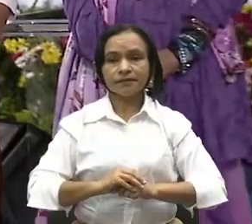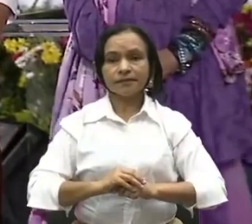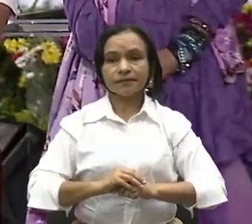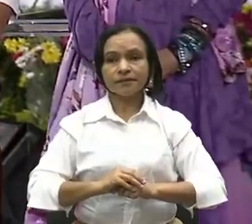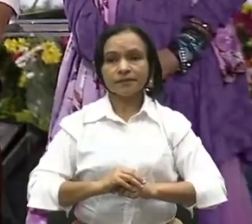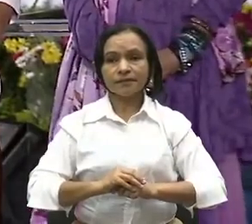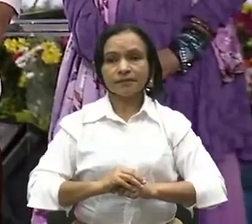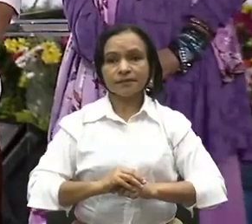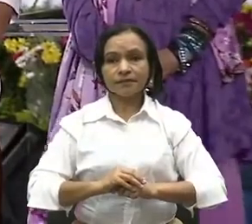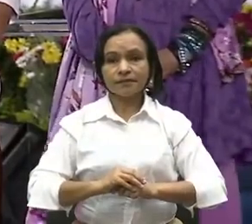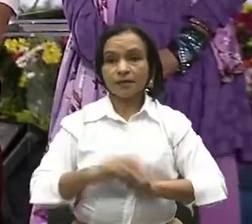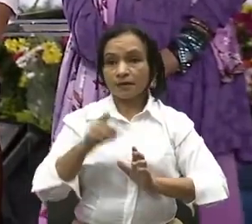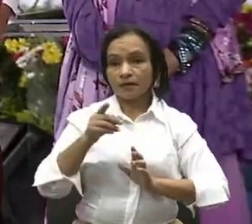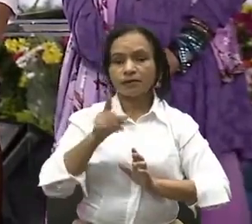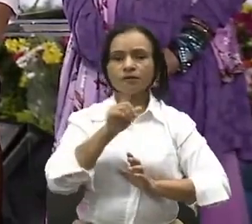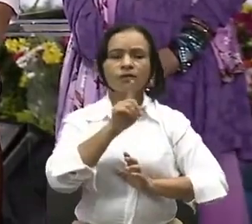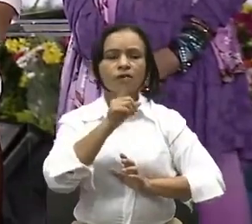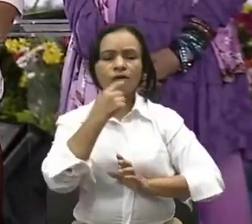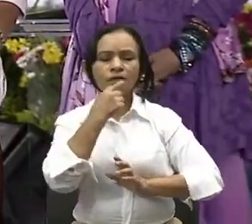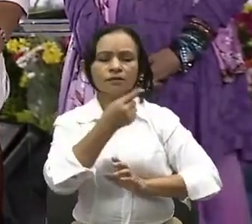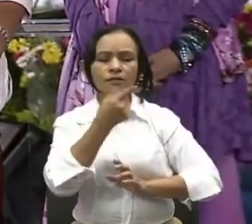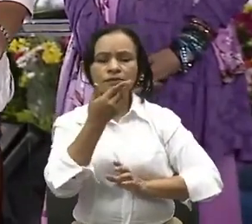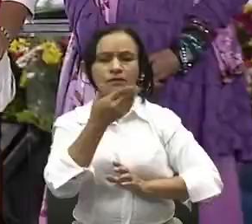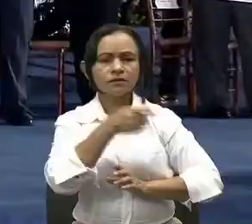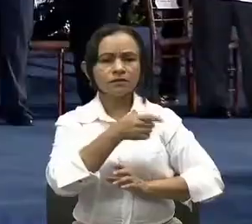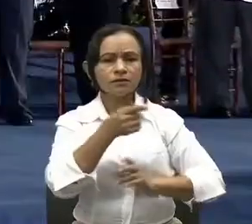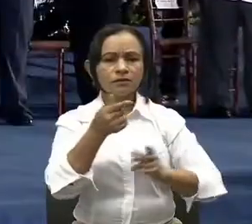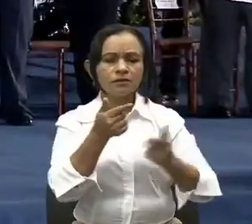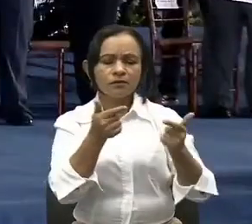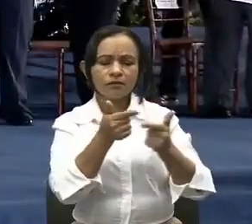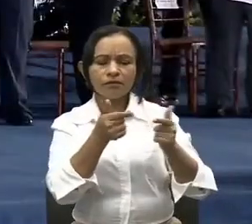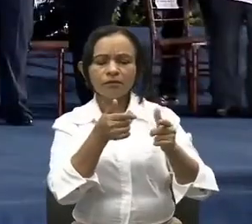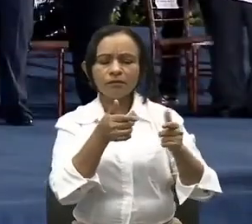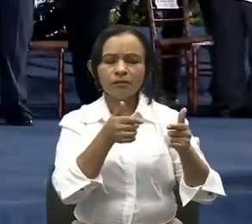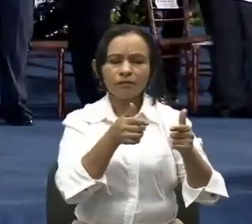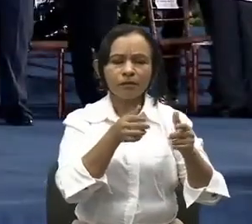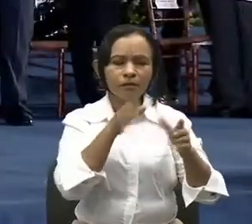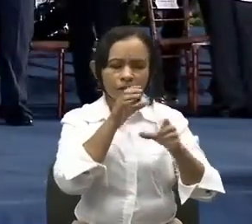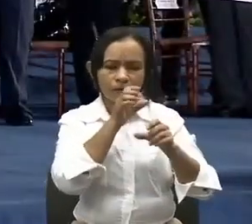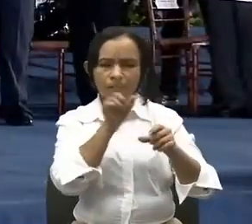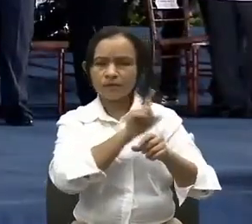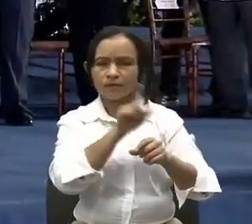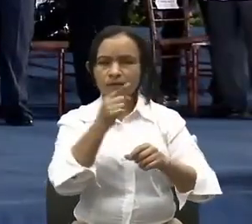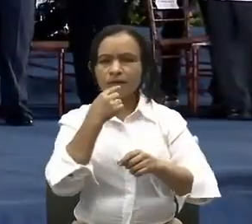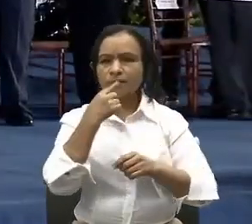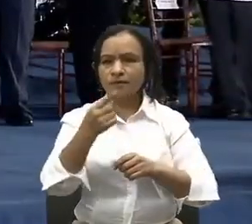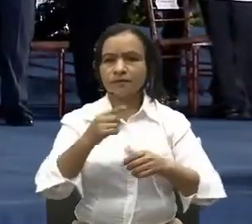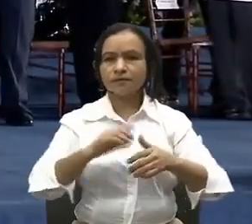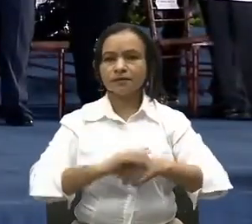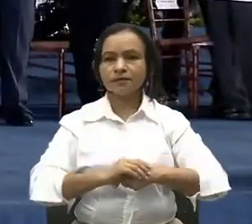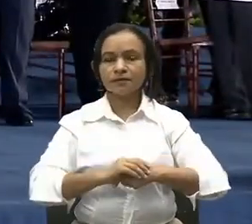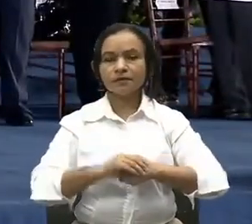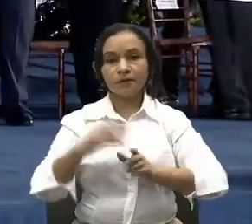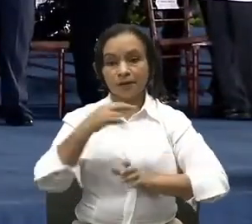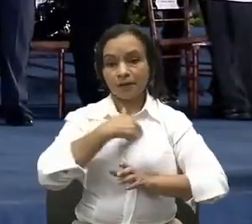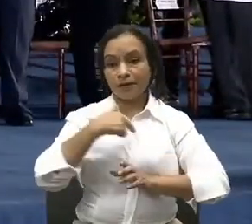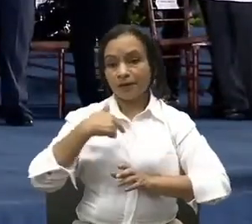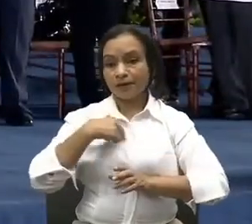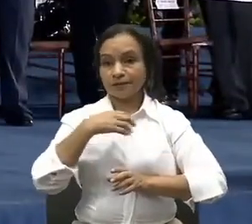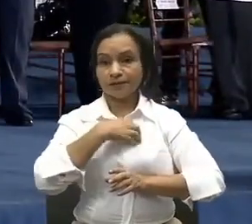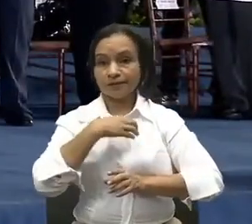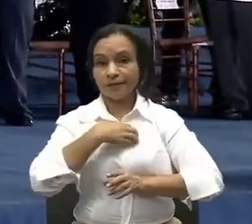Para ellos eso no es terrorismo. ¿Por qué? Porque ellos lo organizan, el terrorismo. Cuando ellos organizan el